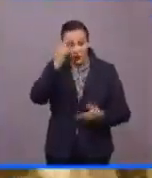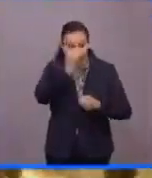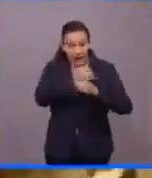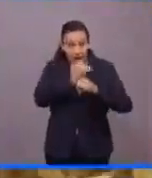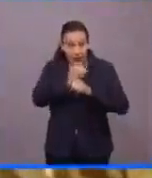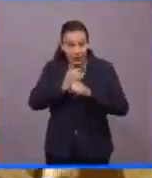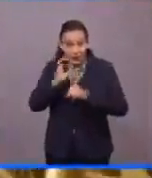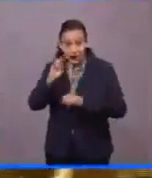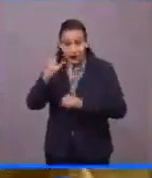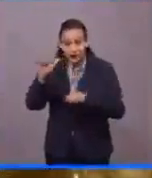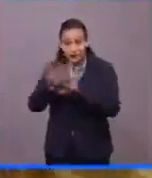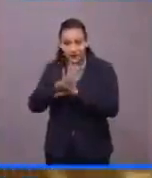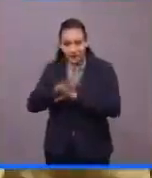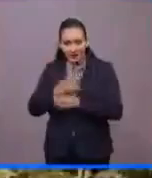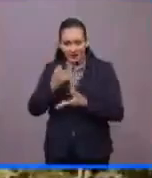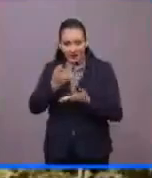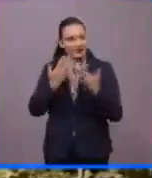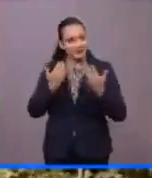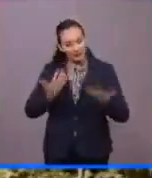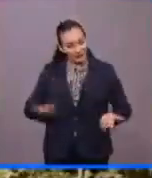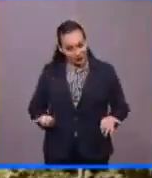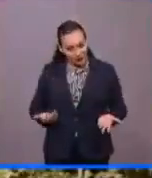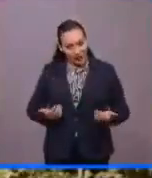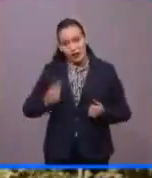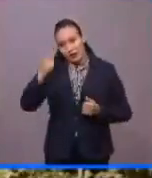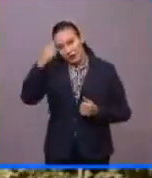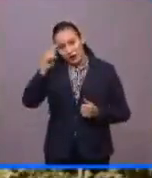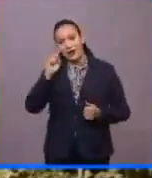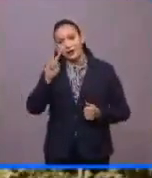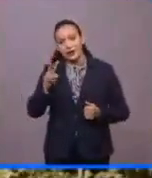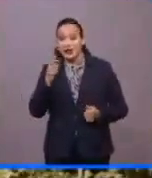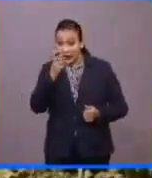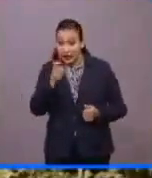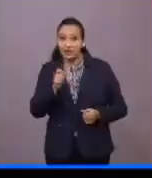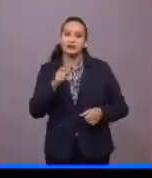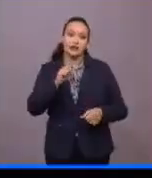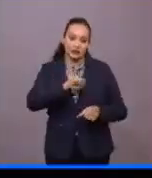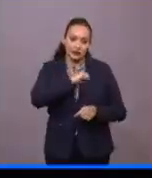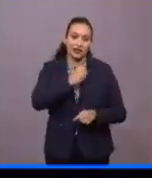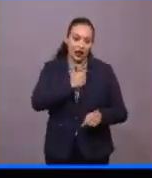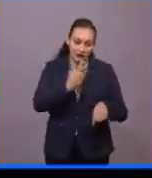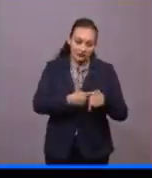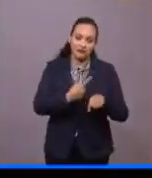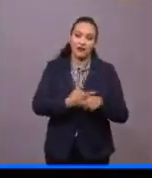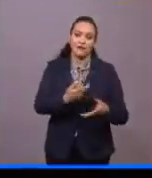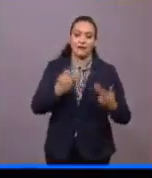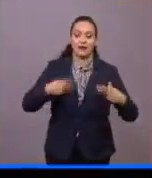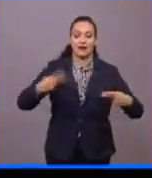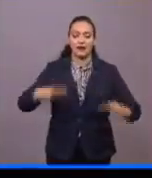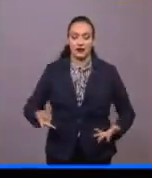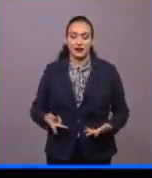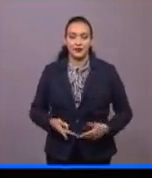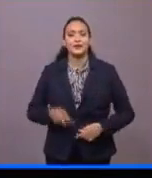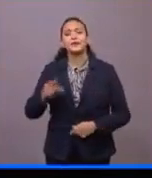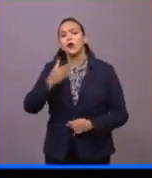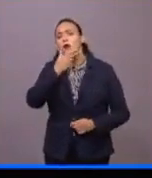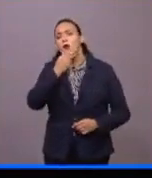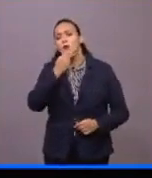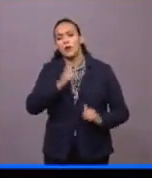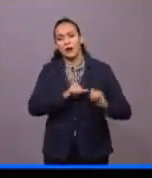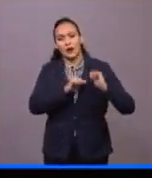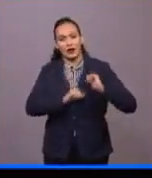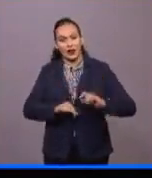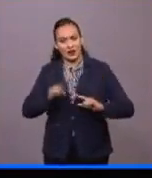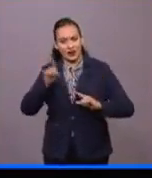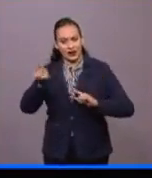los efectos del cambio climático en la salud de las personas. Horacio Riojas Rodríguez, investigador del Instituto